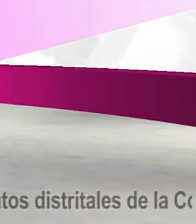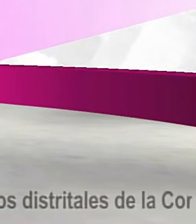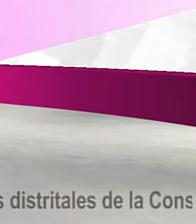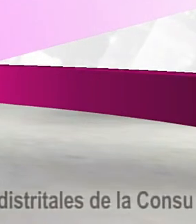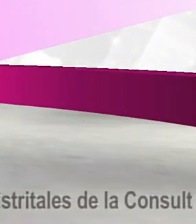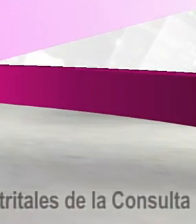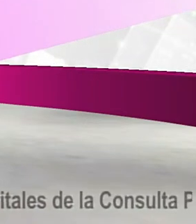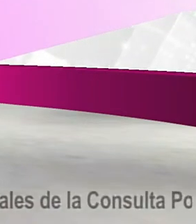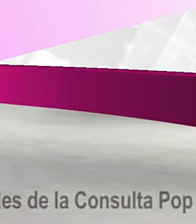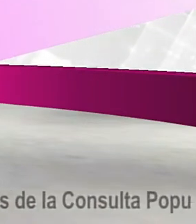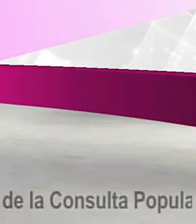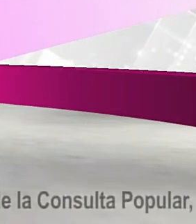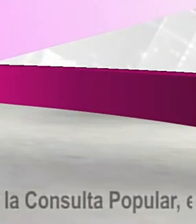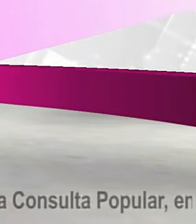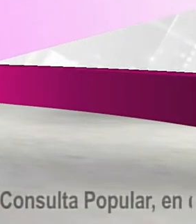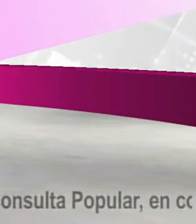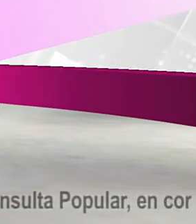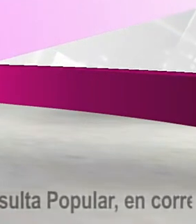a